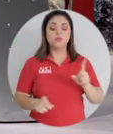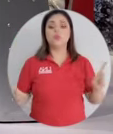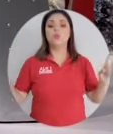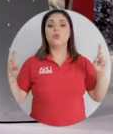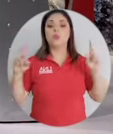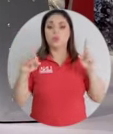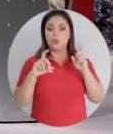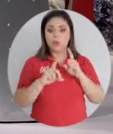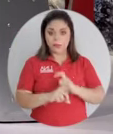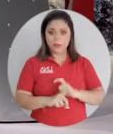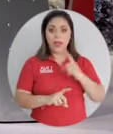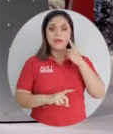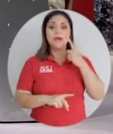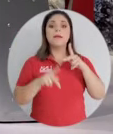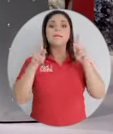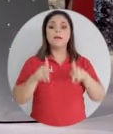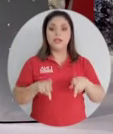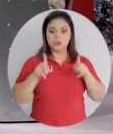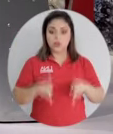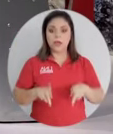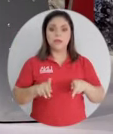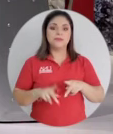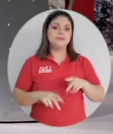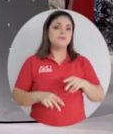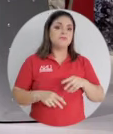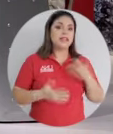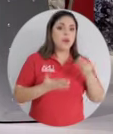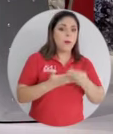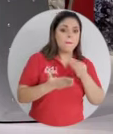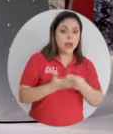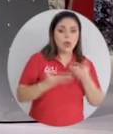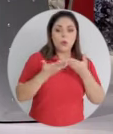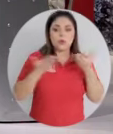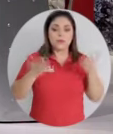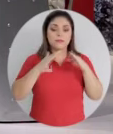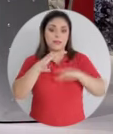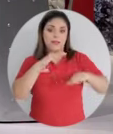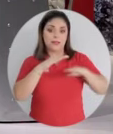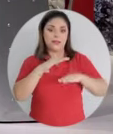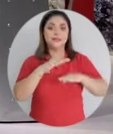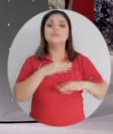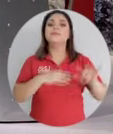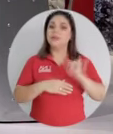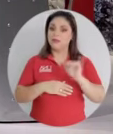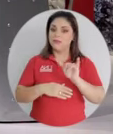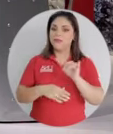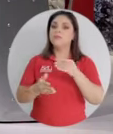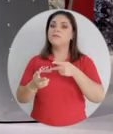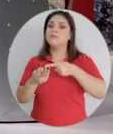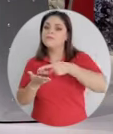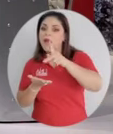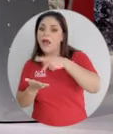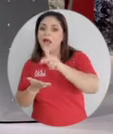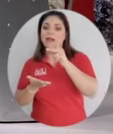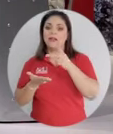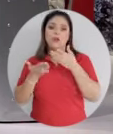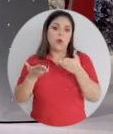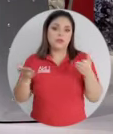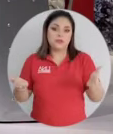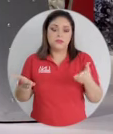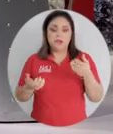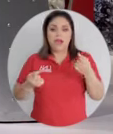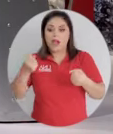compleja para la gente, tanto para el tema del consumo básico como para también, ¿verdad?, la adquisición